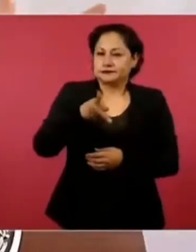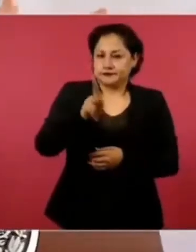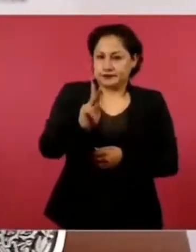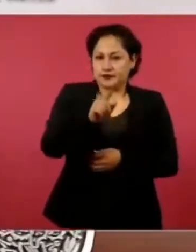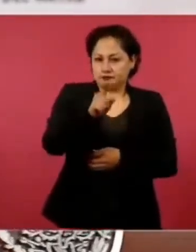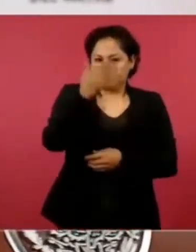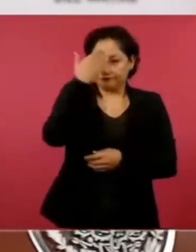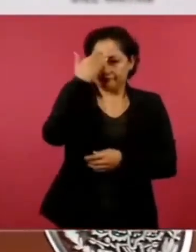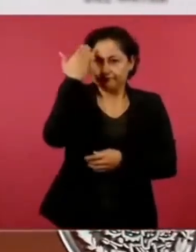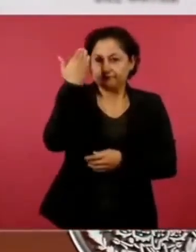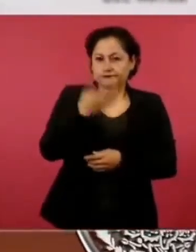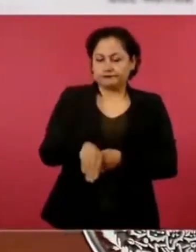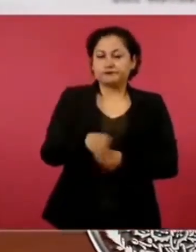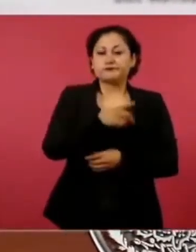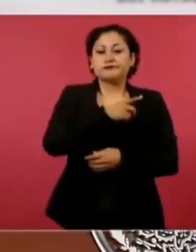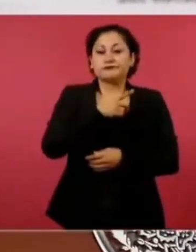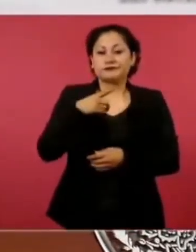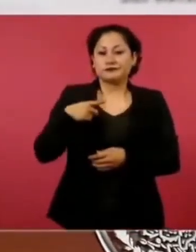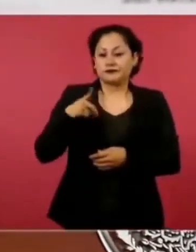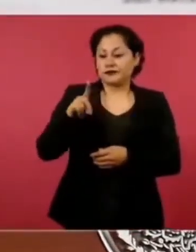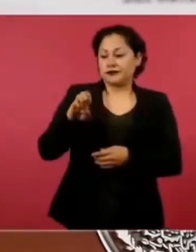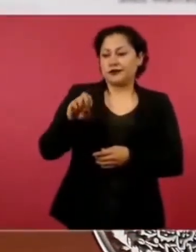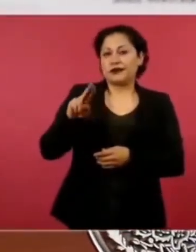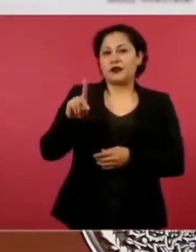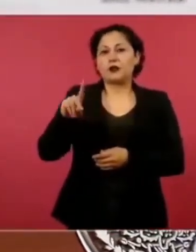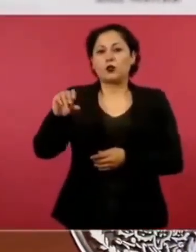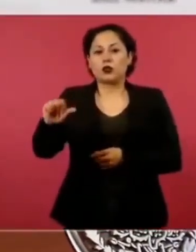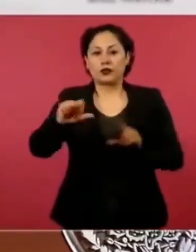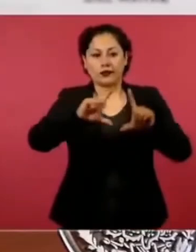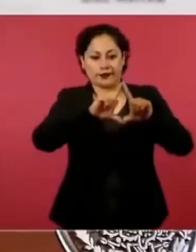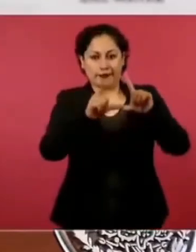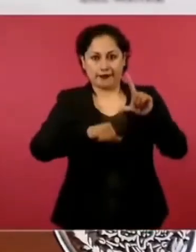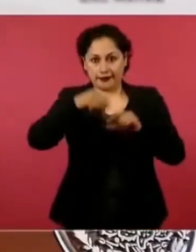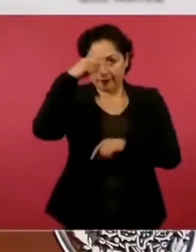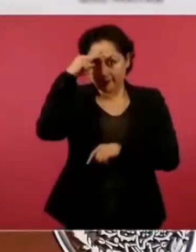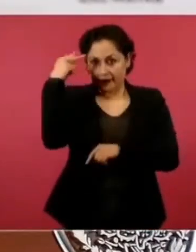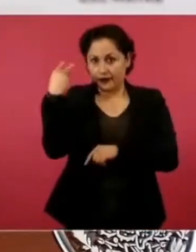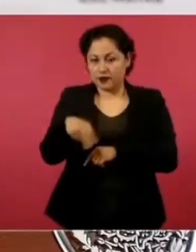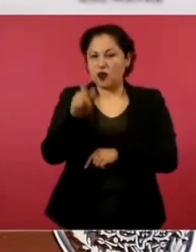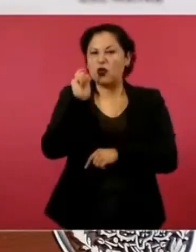del país, no toda está contratada en dólares,